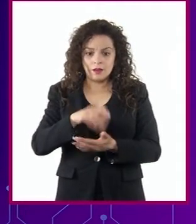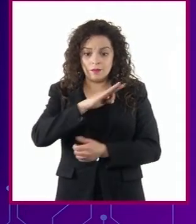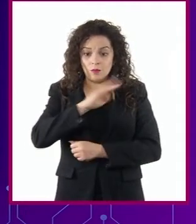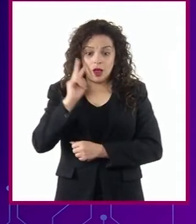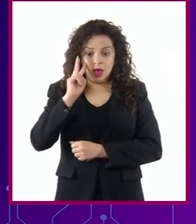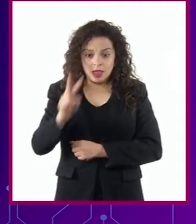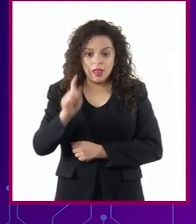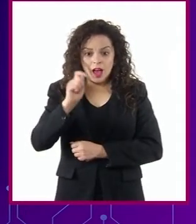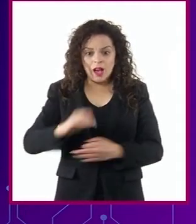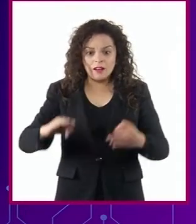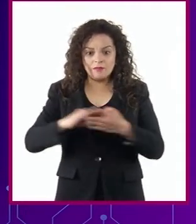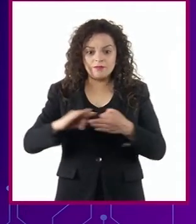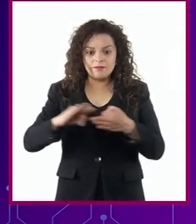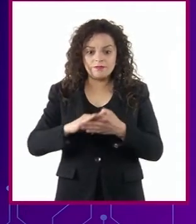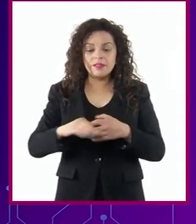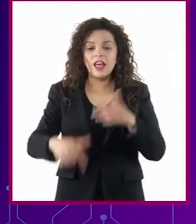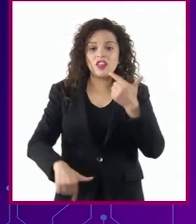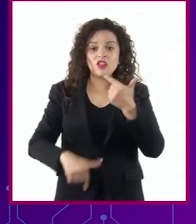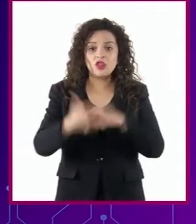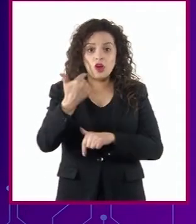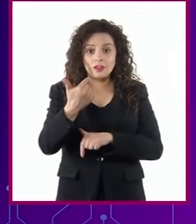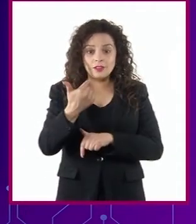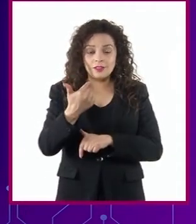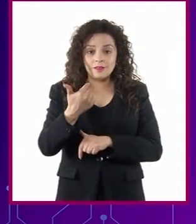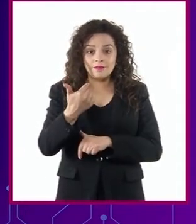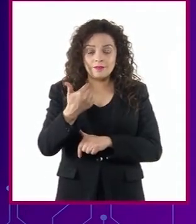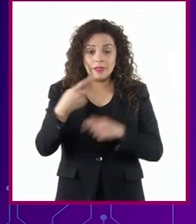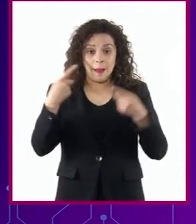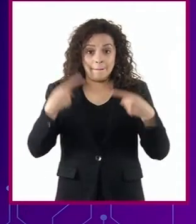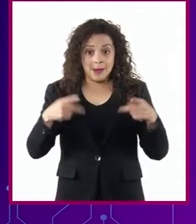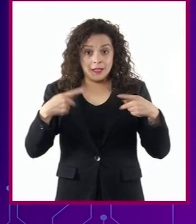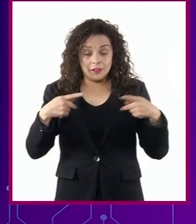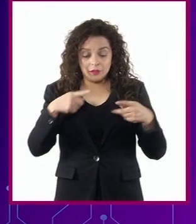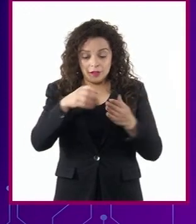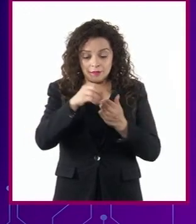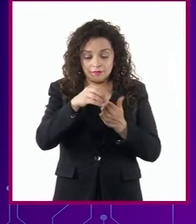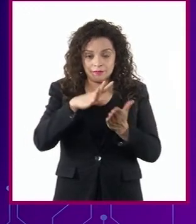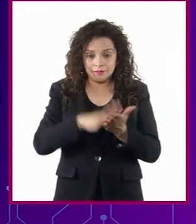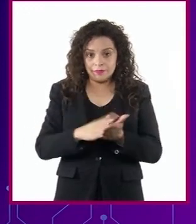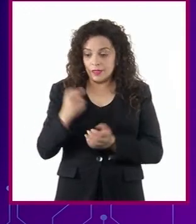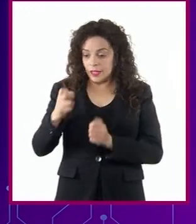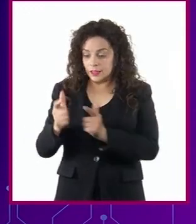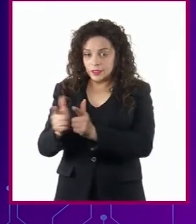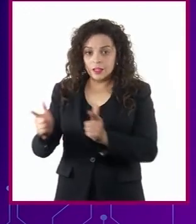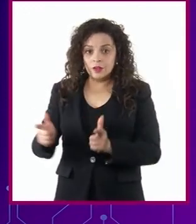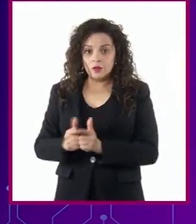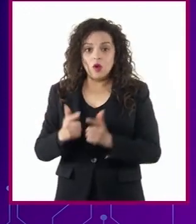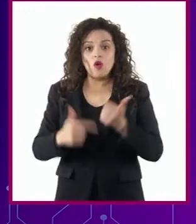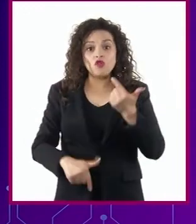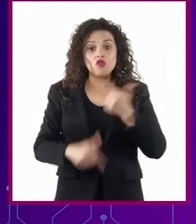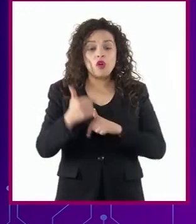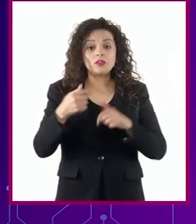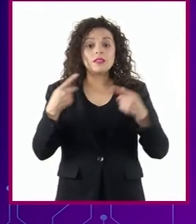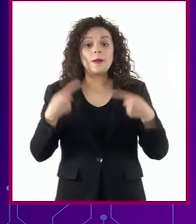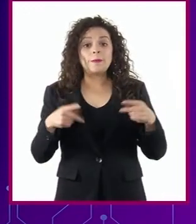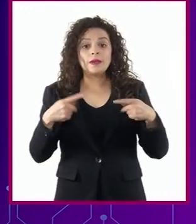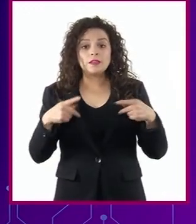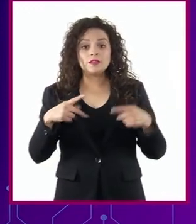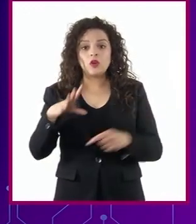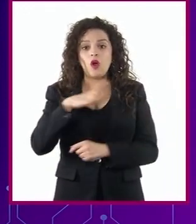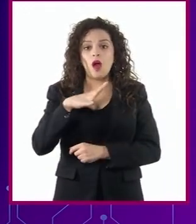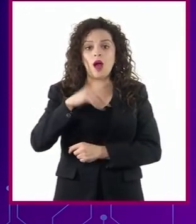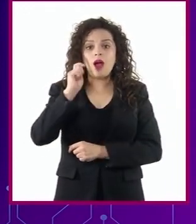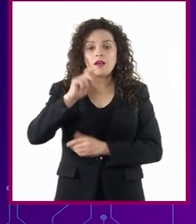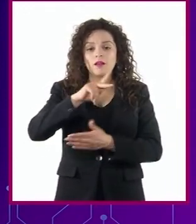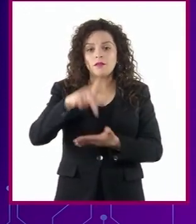que su frecuencia es de 12, es decir, que de las personas que se registraron de este grupo, 12 individuos tienen una masa